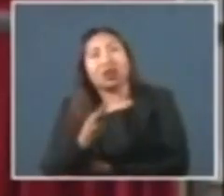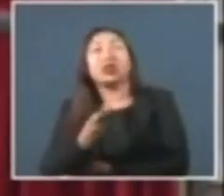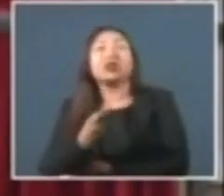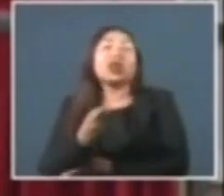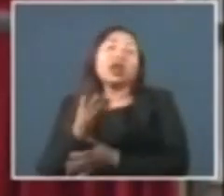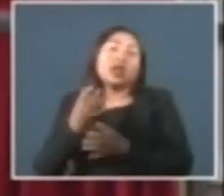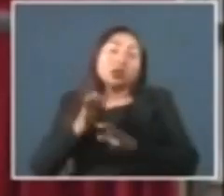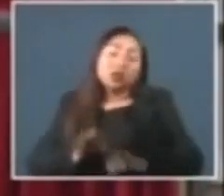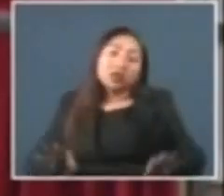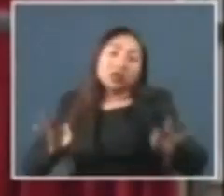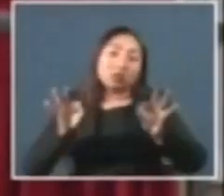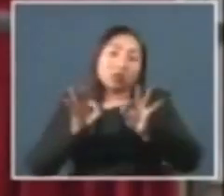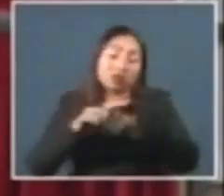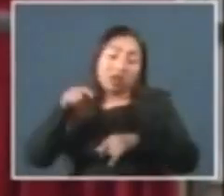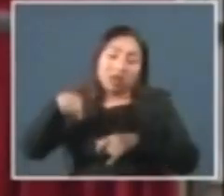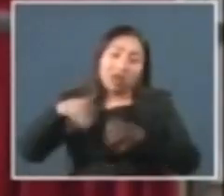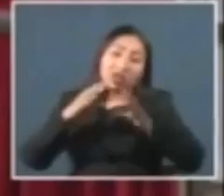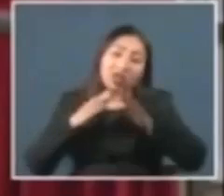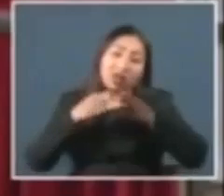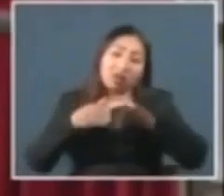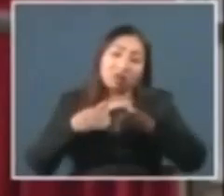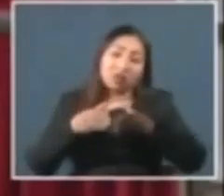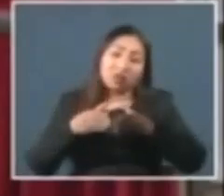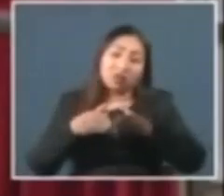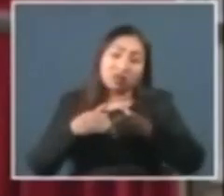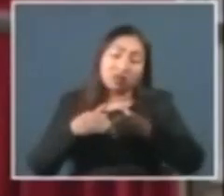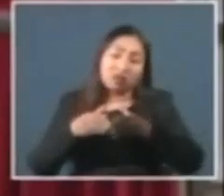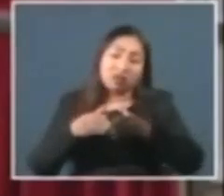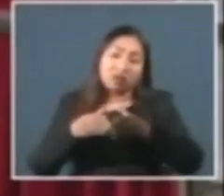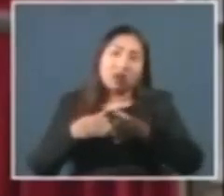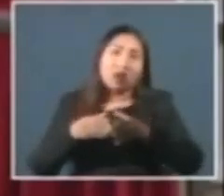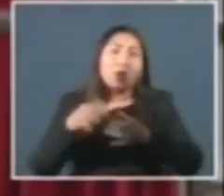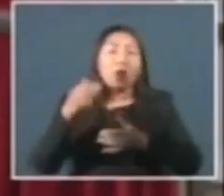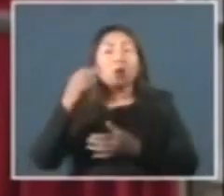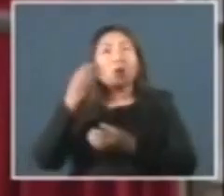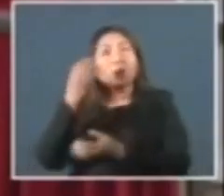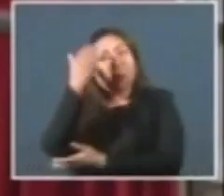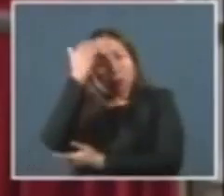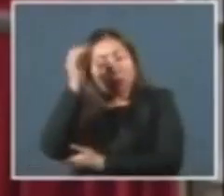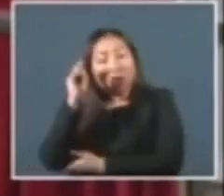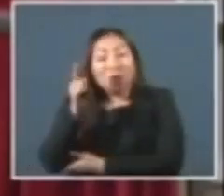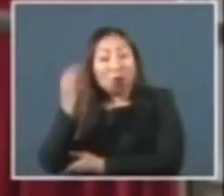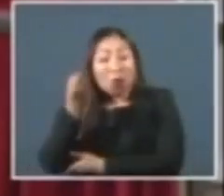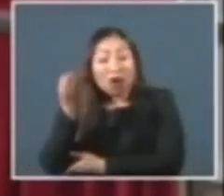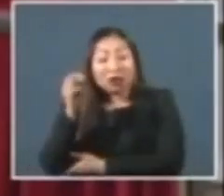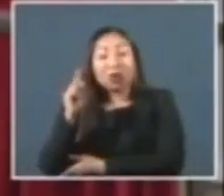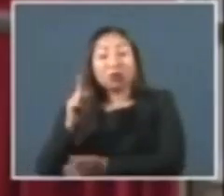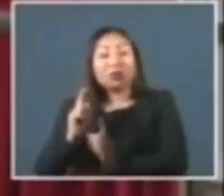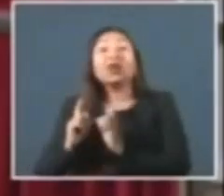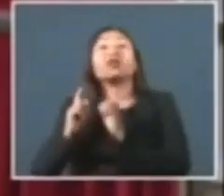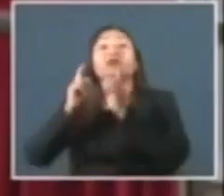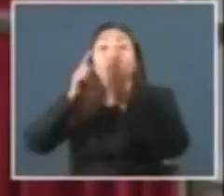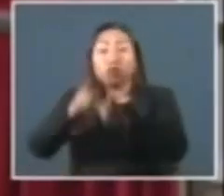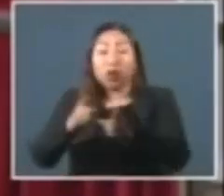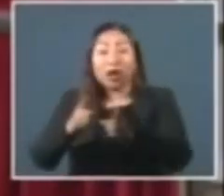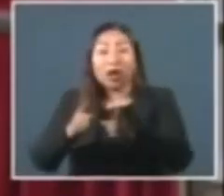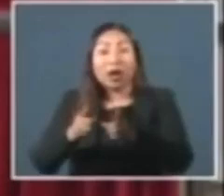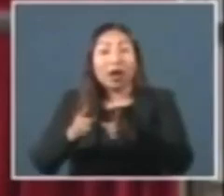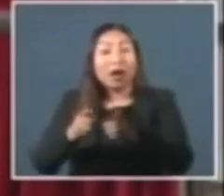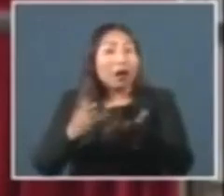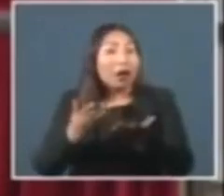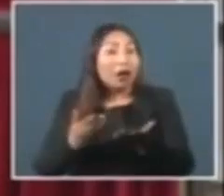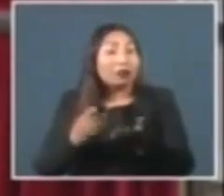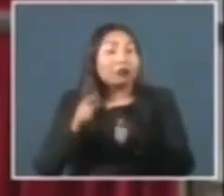competencia administrativa. Y cuando usted fue a la comisión de credenciales, ya